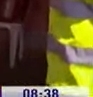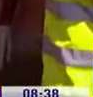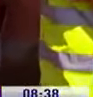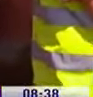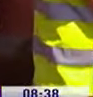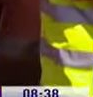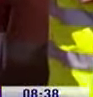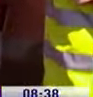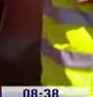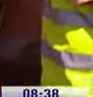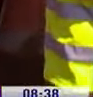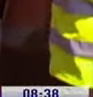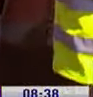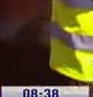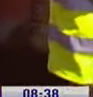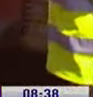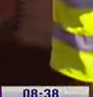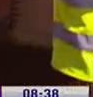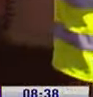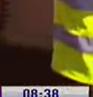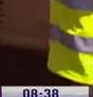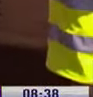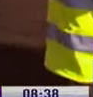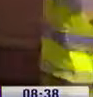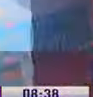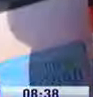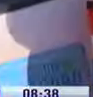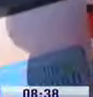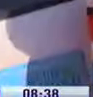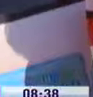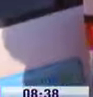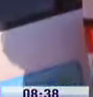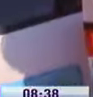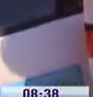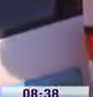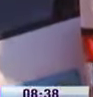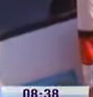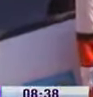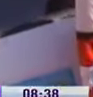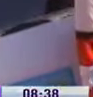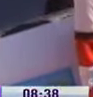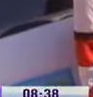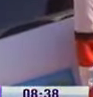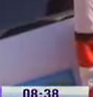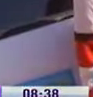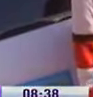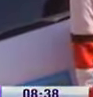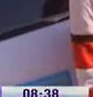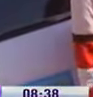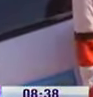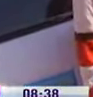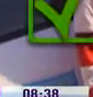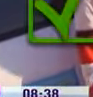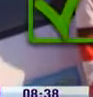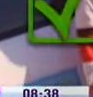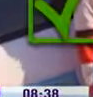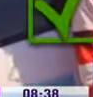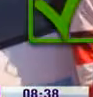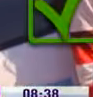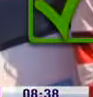ninguna infracción para que no les lleven cuando vaya para mí. Yes. La vía sinuosa a la derecha.